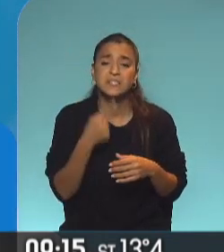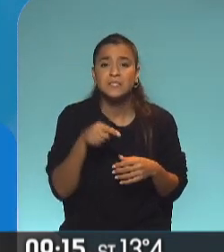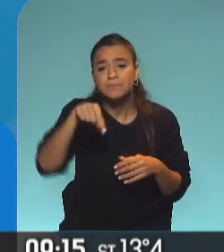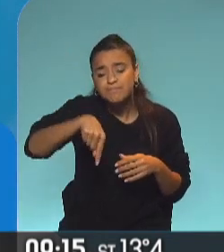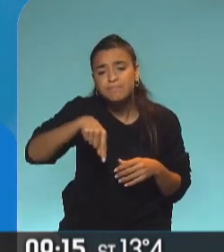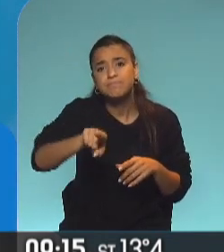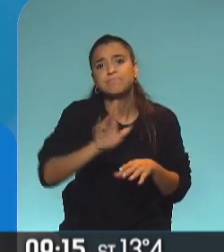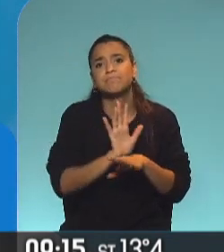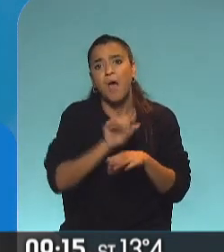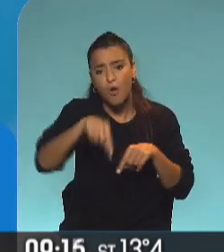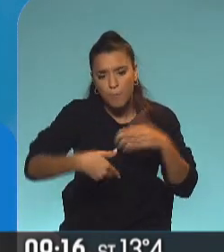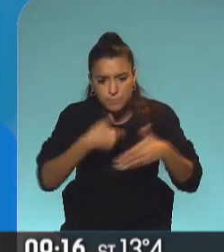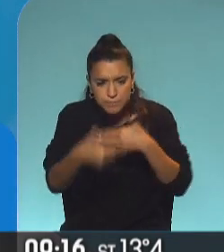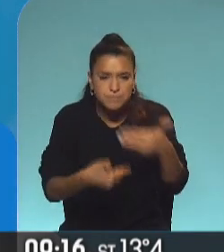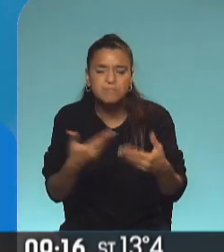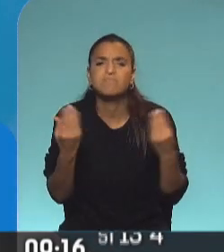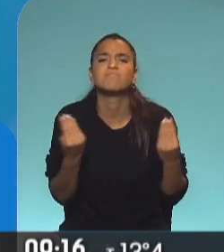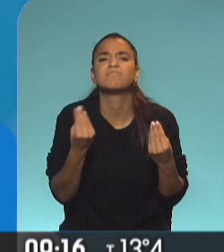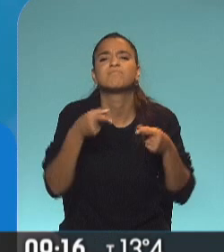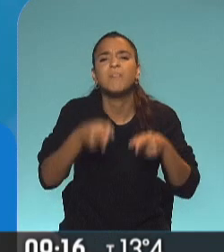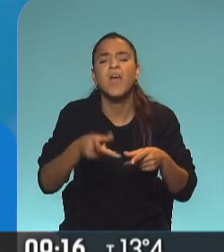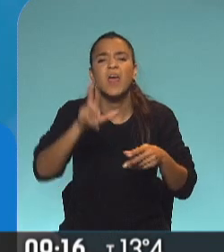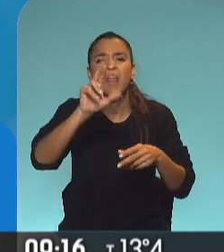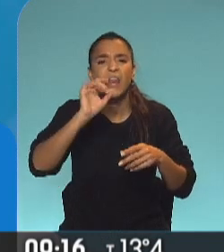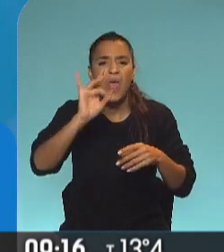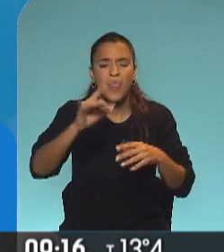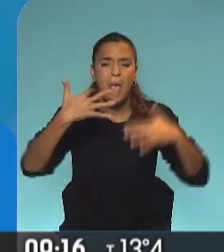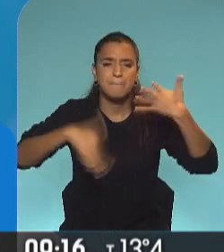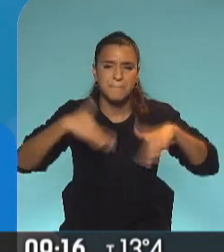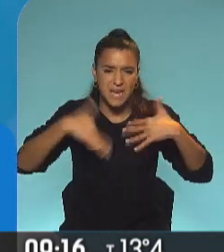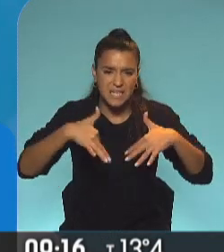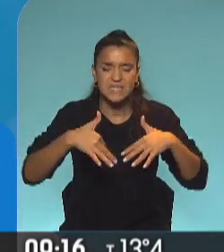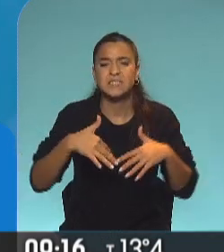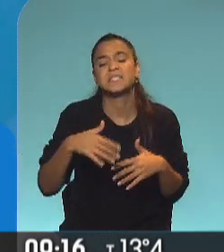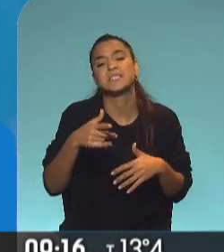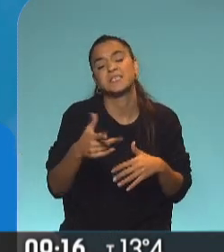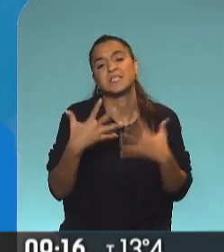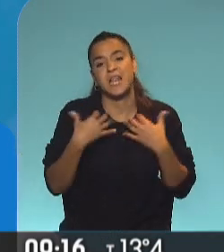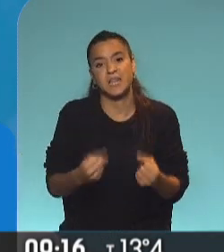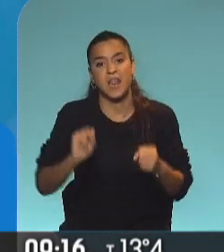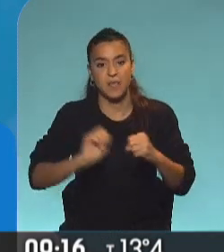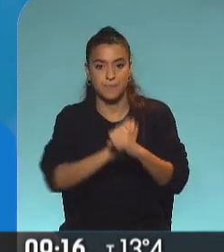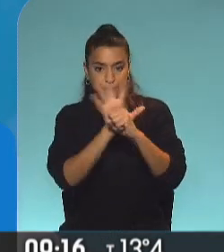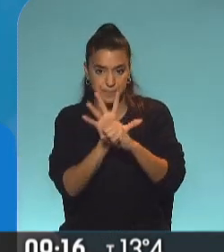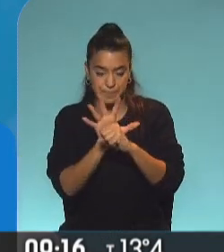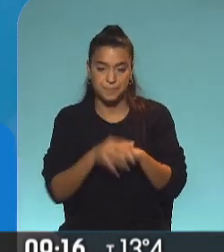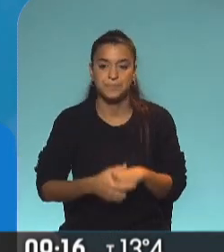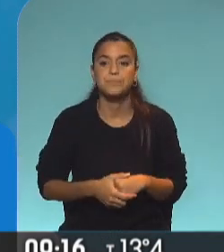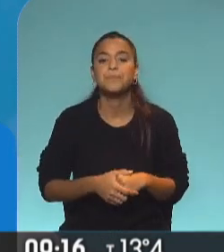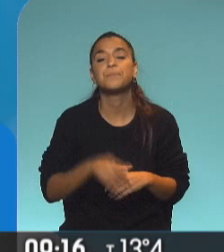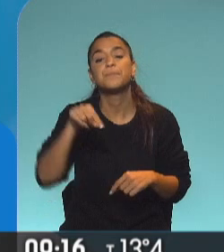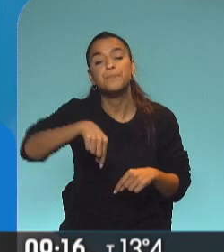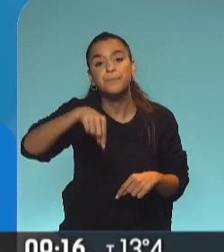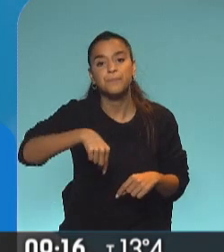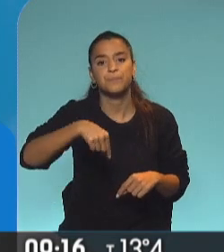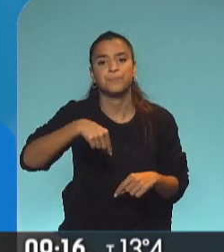adelante en torno a lo que hemos denominado una red de emergencia sanitaria federal COVID-19, que está integrada